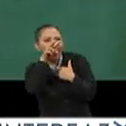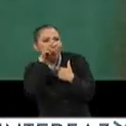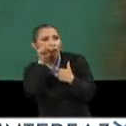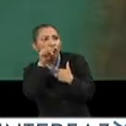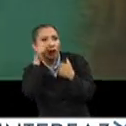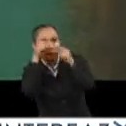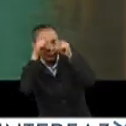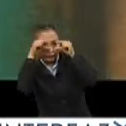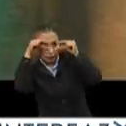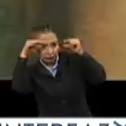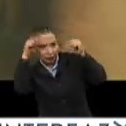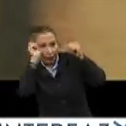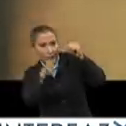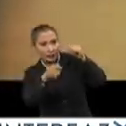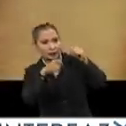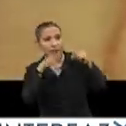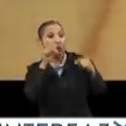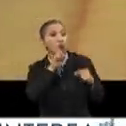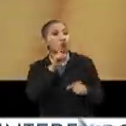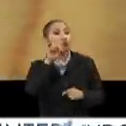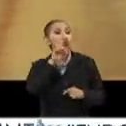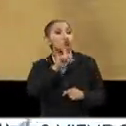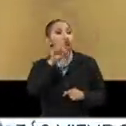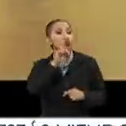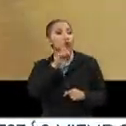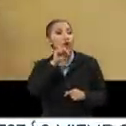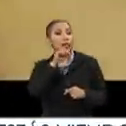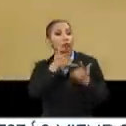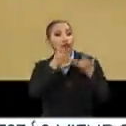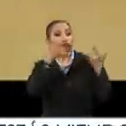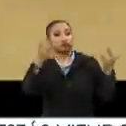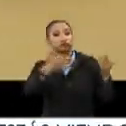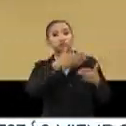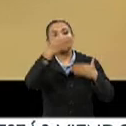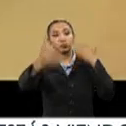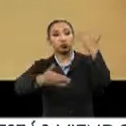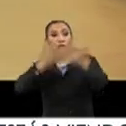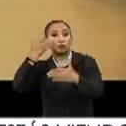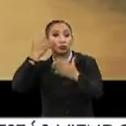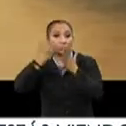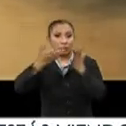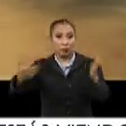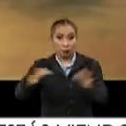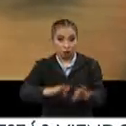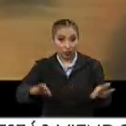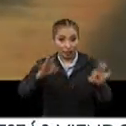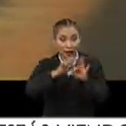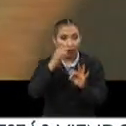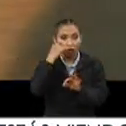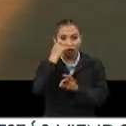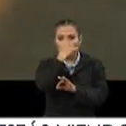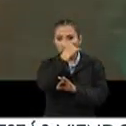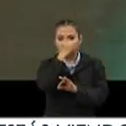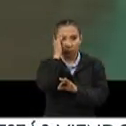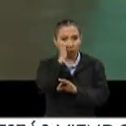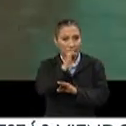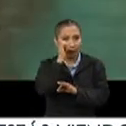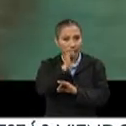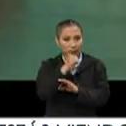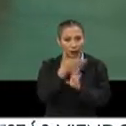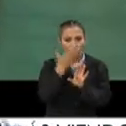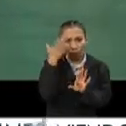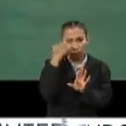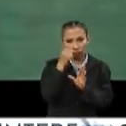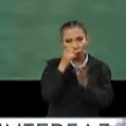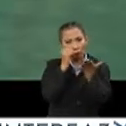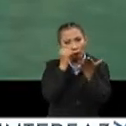esta mirada expresiva se va a revelar como una mujer que va a trascender todos los cartabones de su tiempo, ¿no? Claro, ¿no? Y los ojos siempre los ojos son